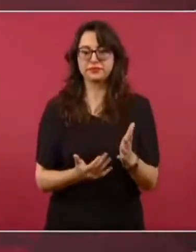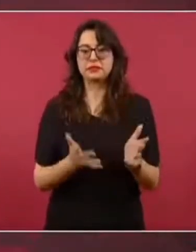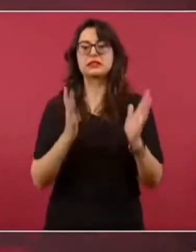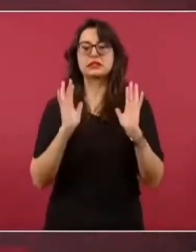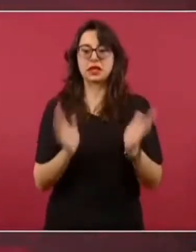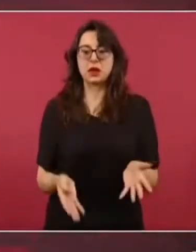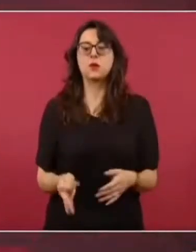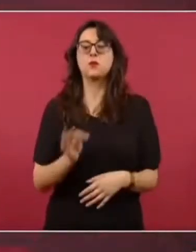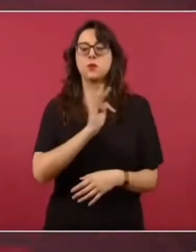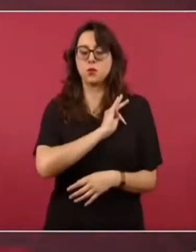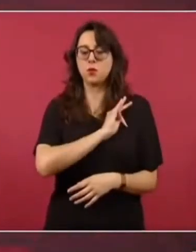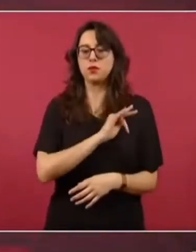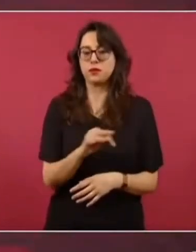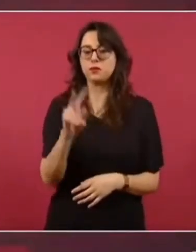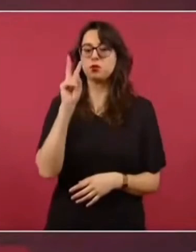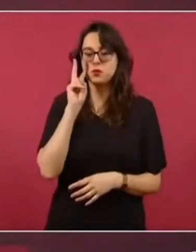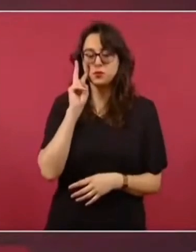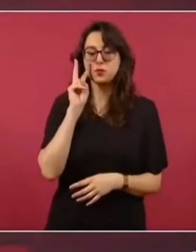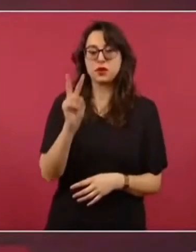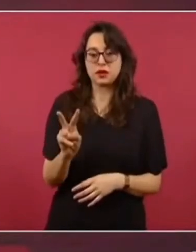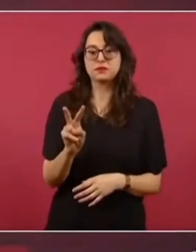convirtiendo en un hecho